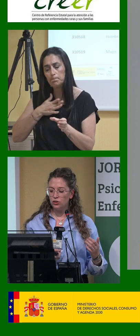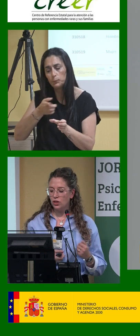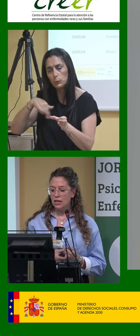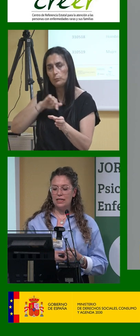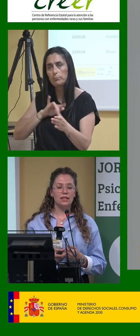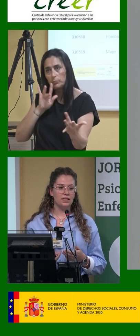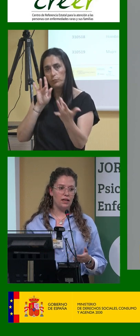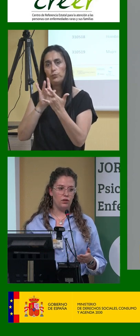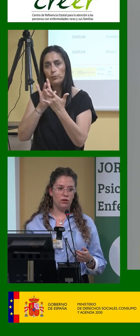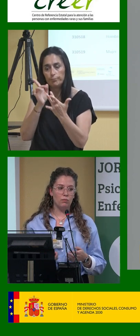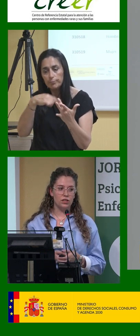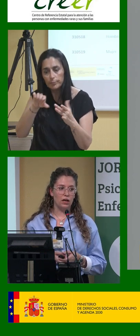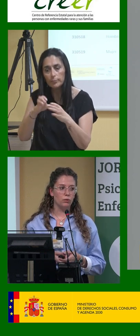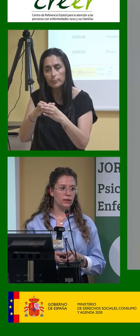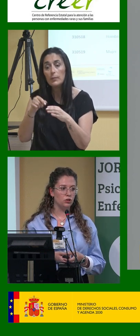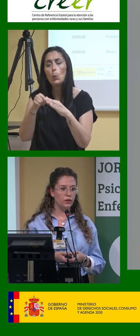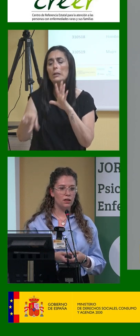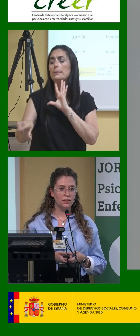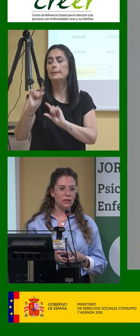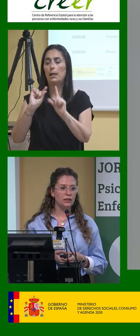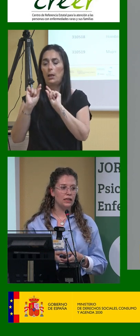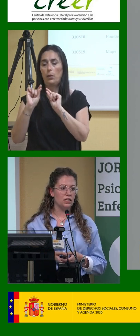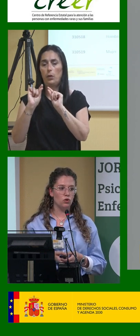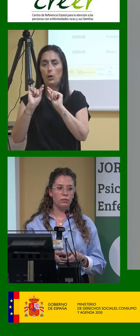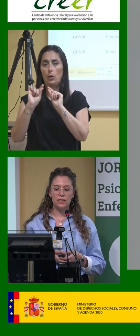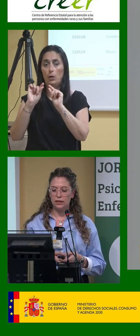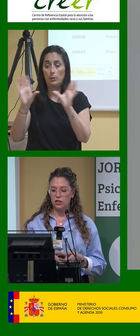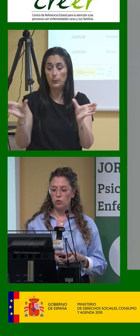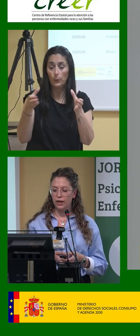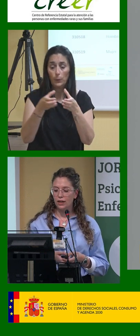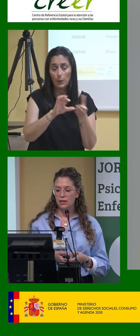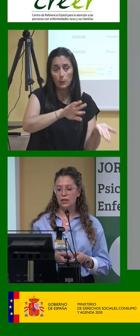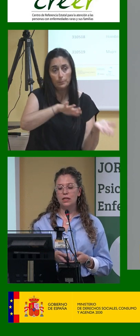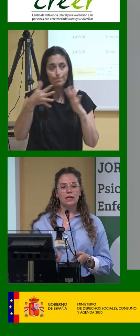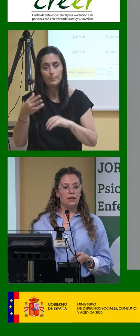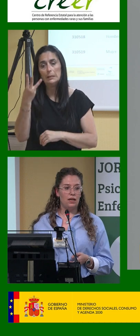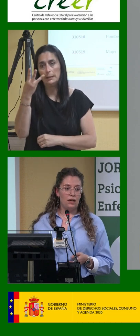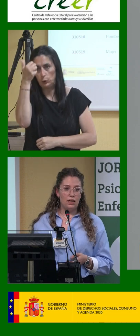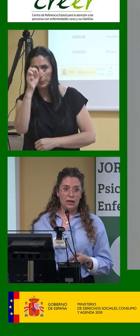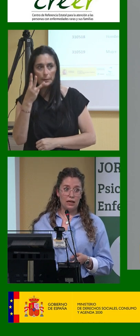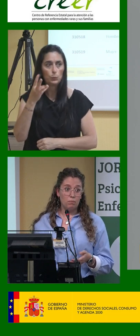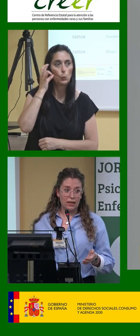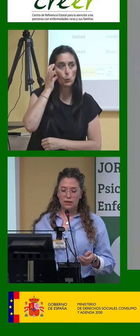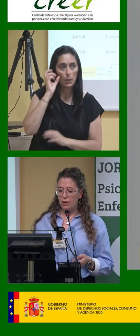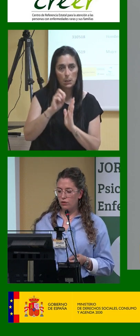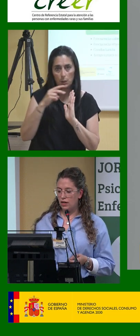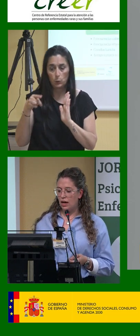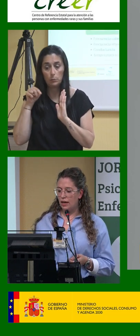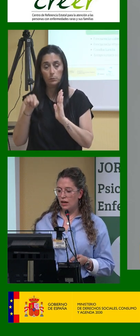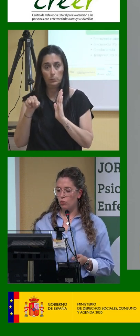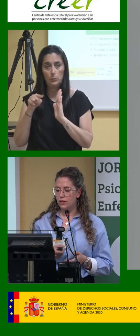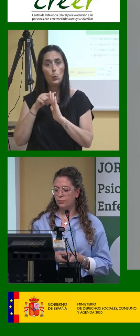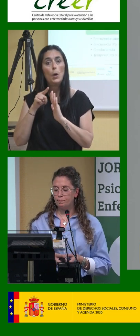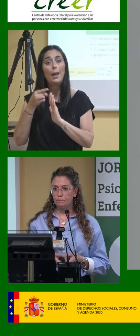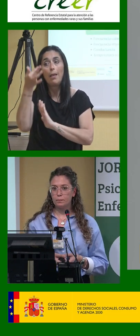con ellos y se seleccionó la muestra, obteniendo finalmente 3 hombres y 3 mujeres que participaron en